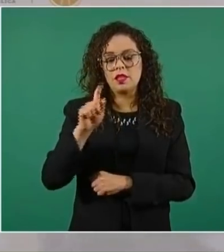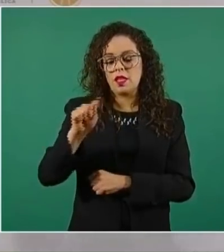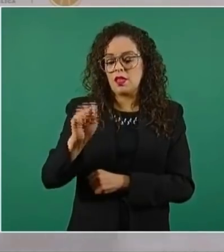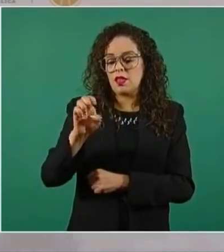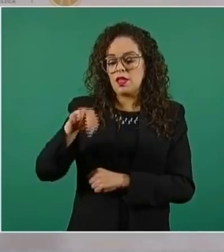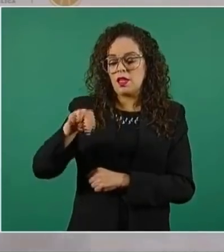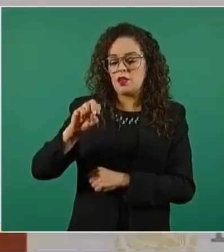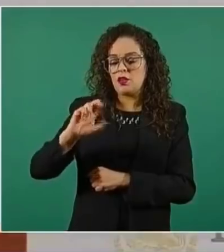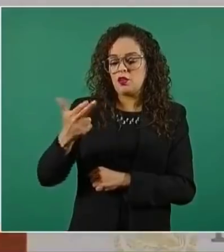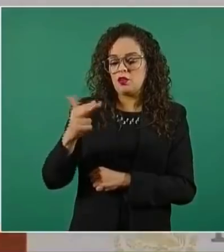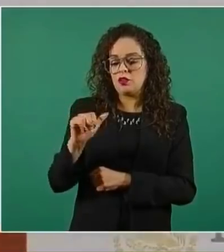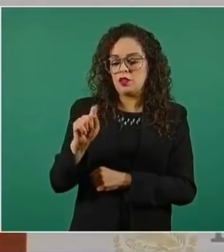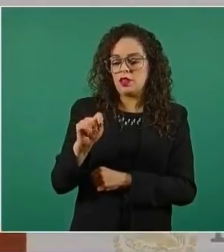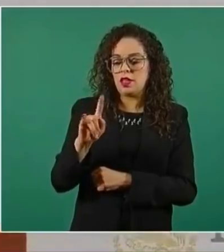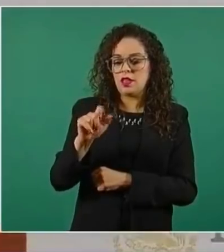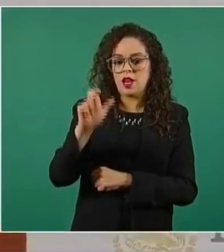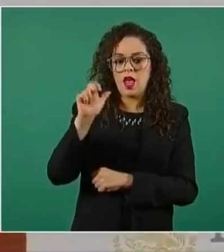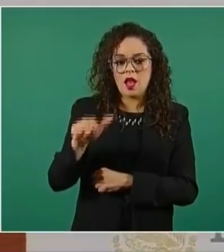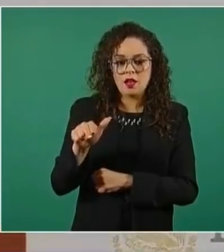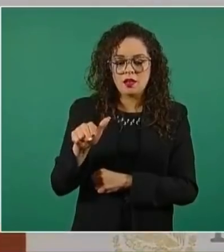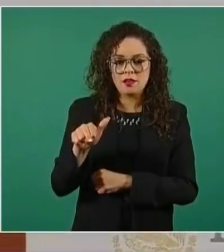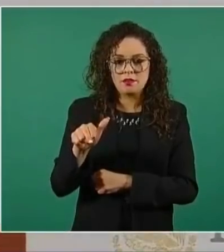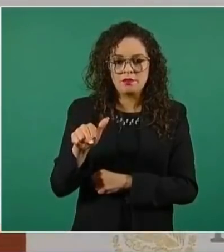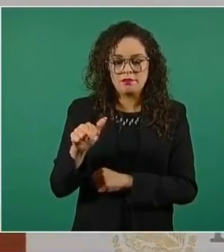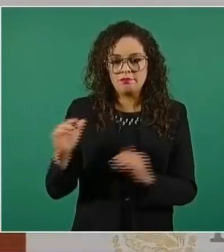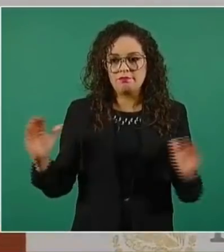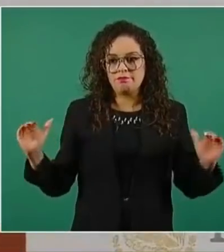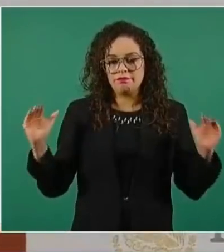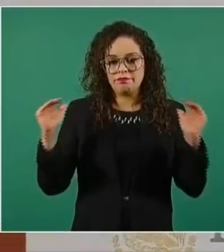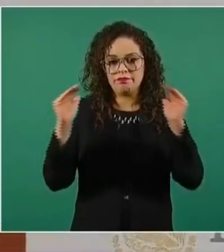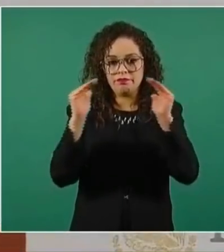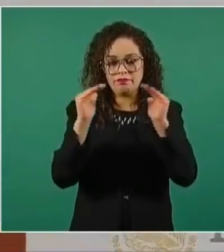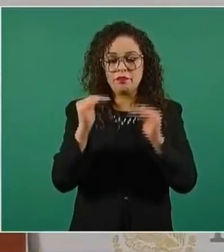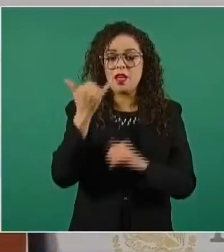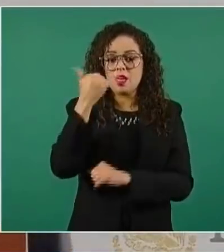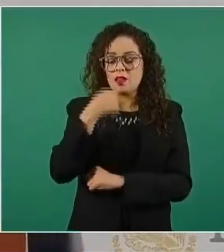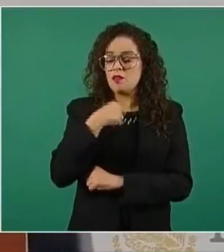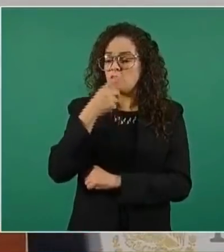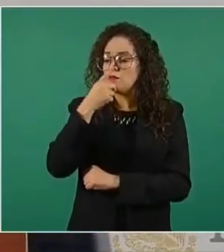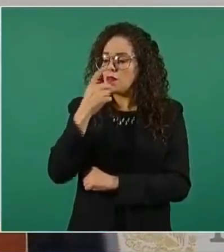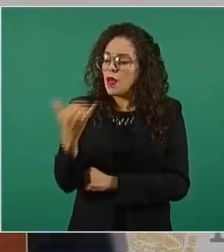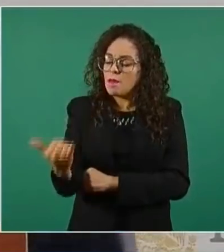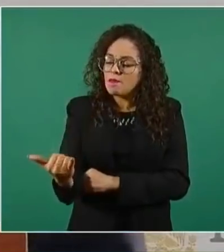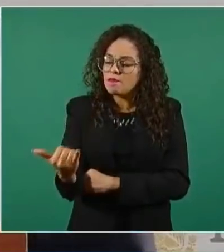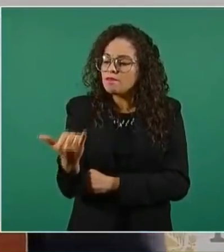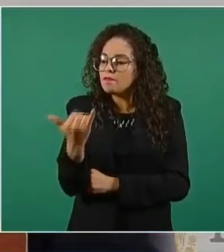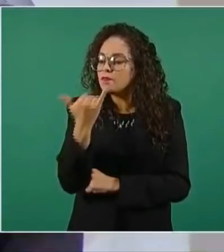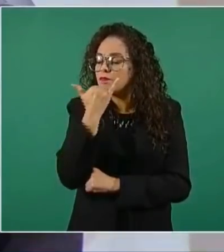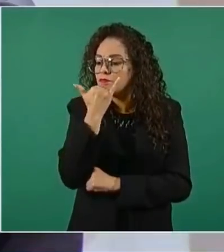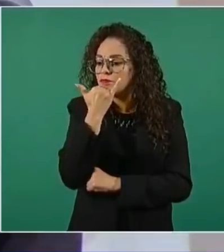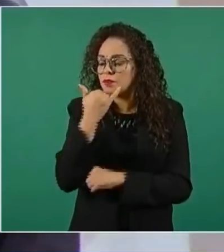y ofrecemos perdón a las víctimas de la catástrofe